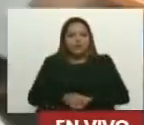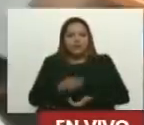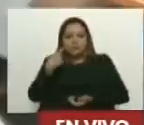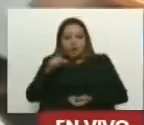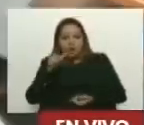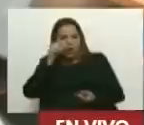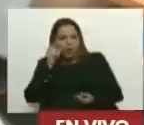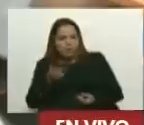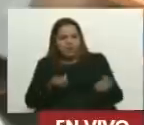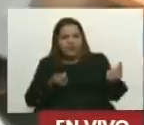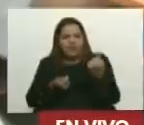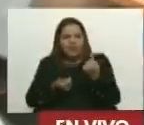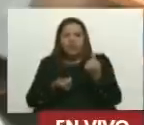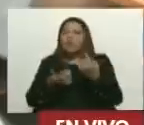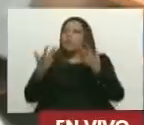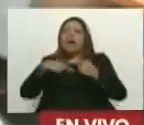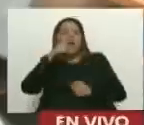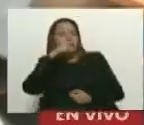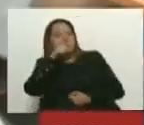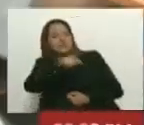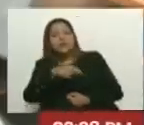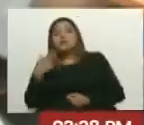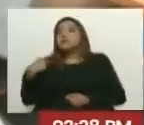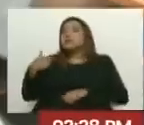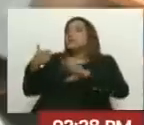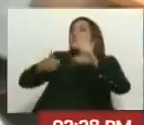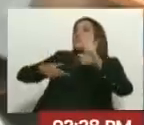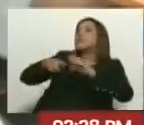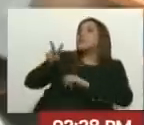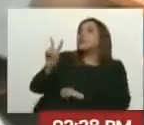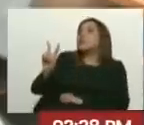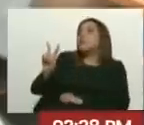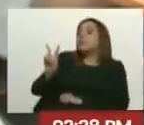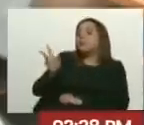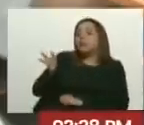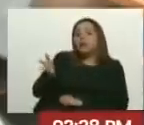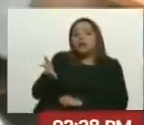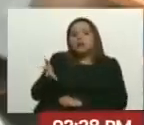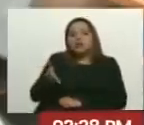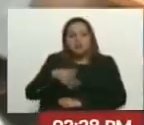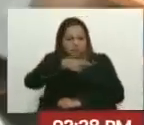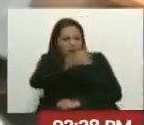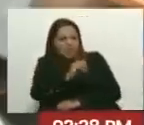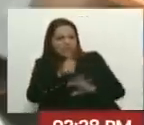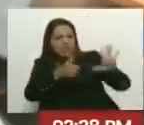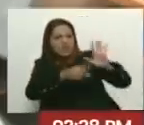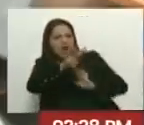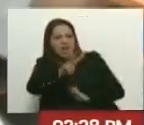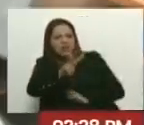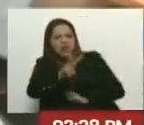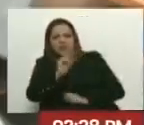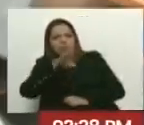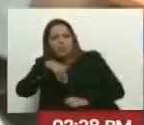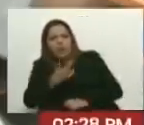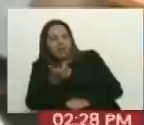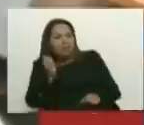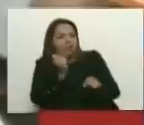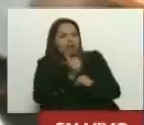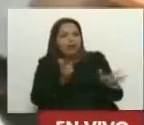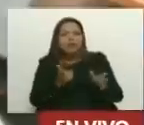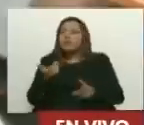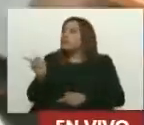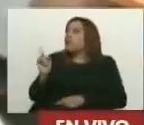verdad. Tú ya, ¿cuántos años tienes tú? 62. Y tú tienes 62 años y tú no te pusiste y tú... No,